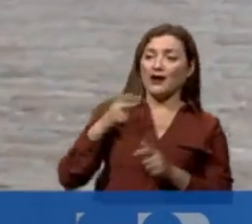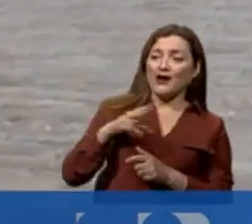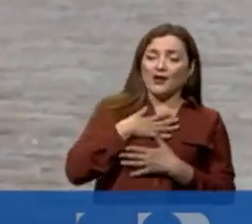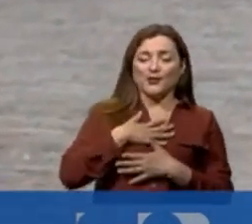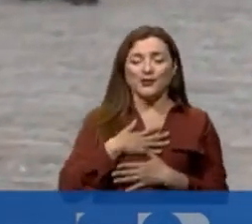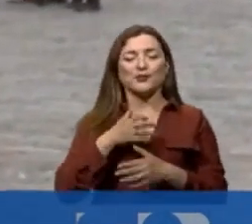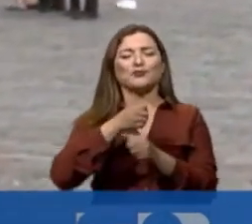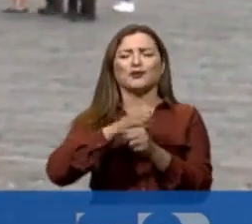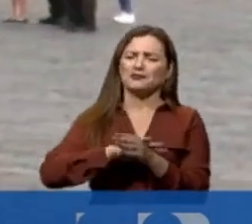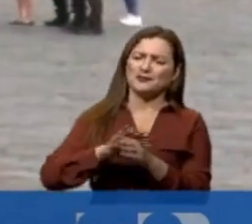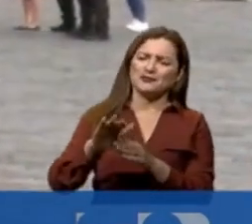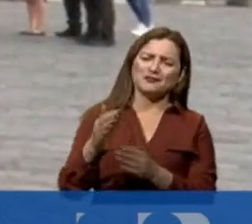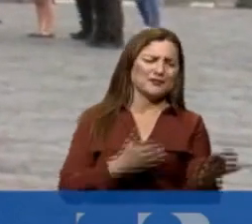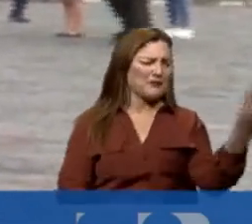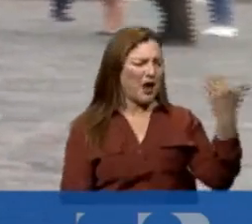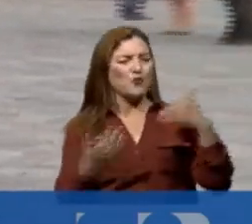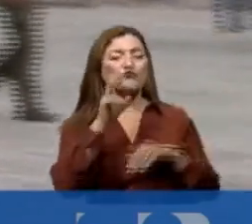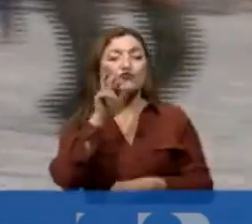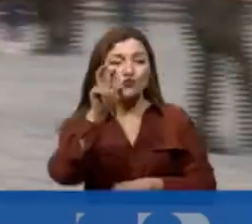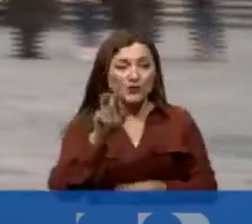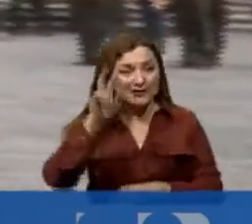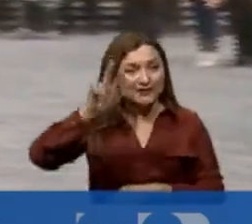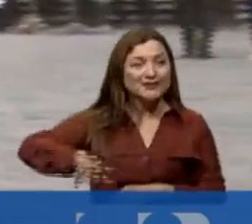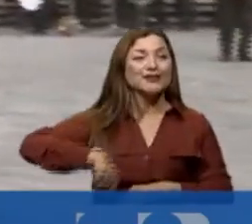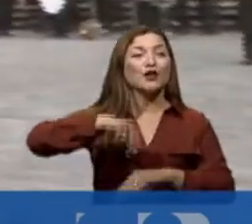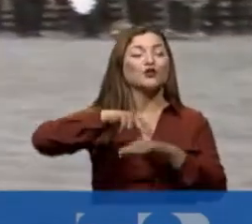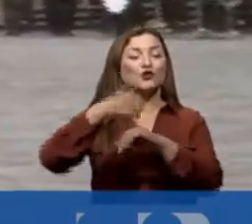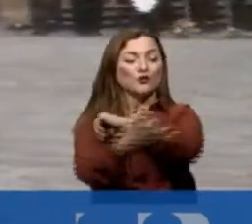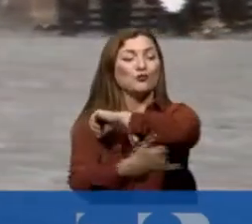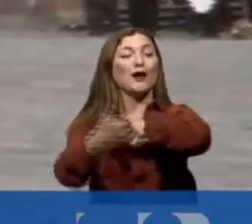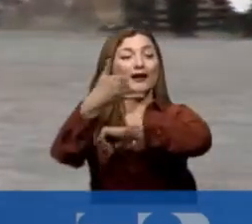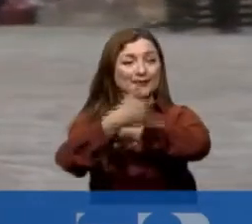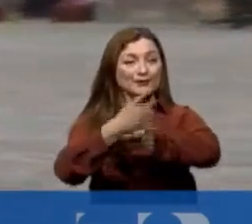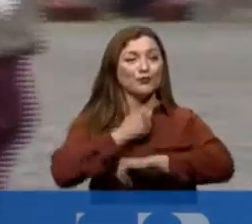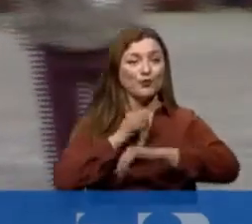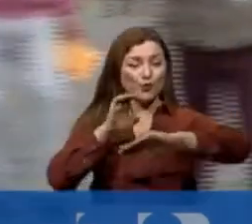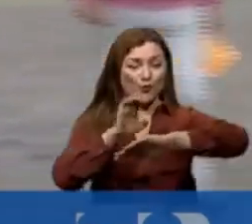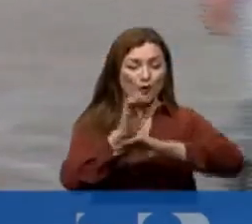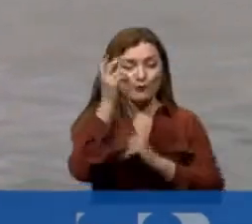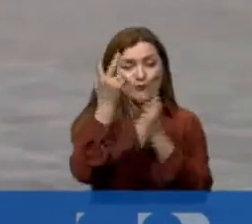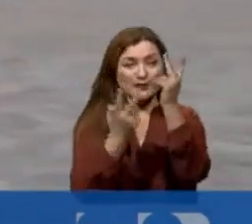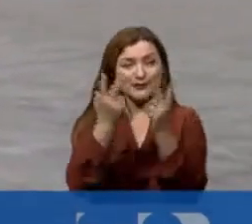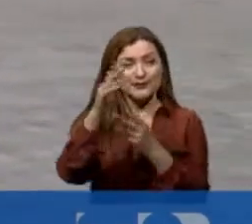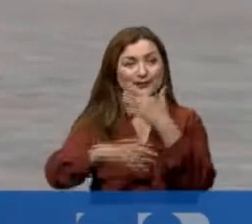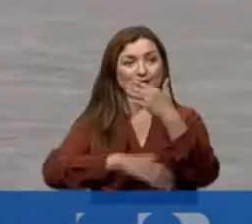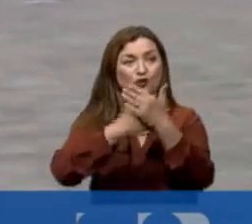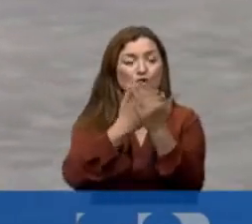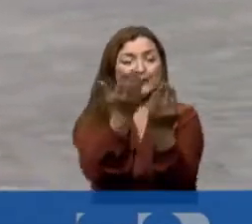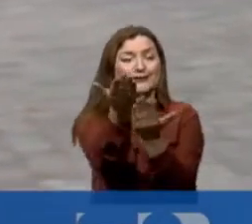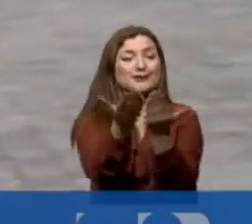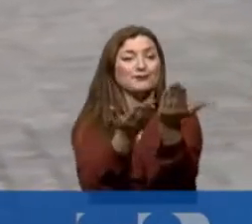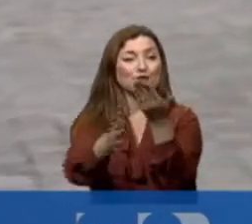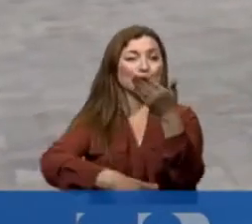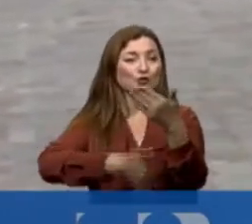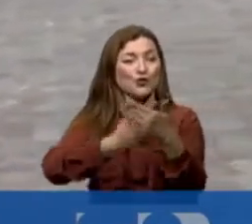para invitarlos a que regresen tanto turistas nacionales, extranjeros, pero para también ofrecer todos los servicios con los